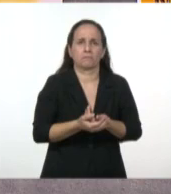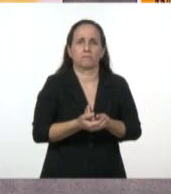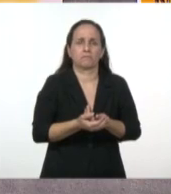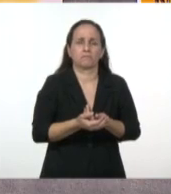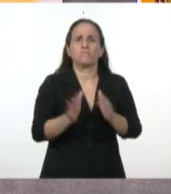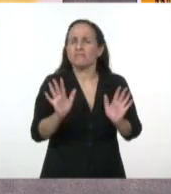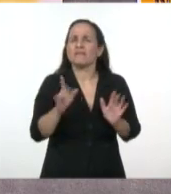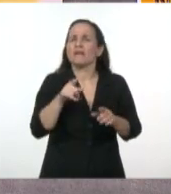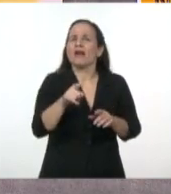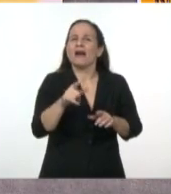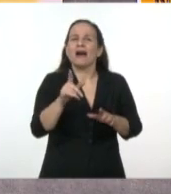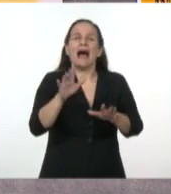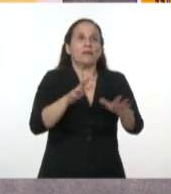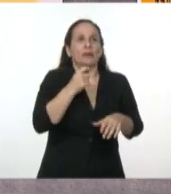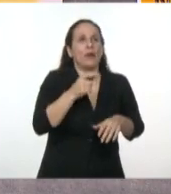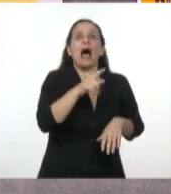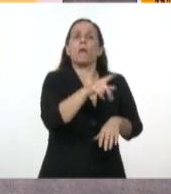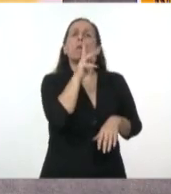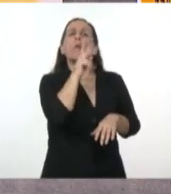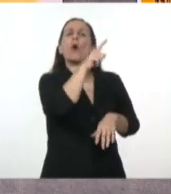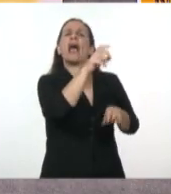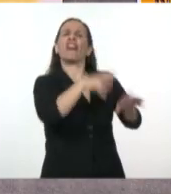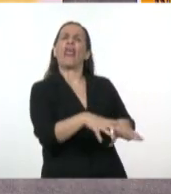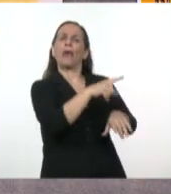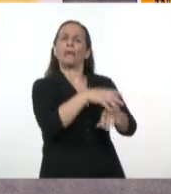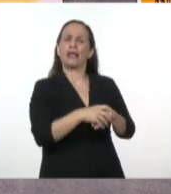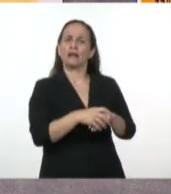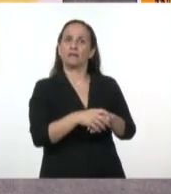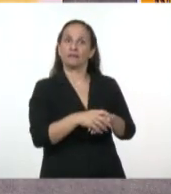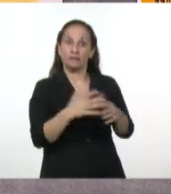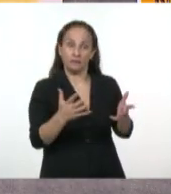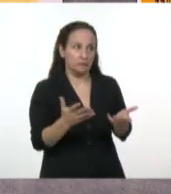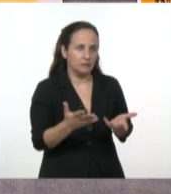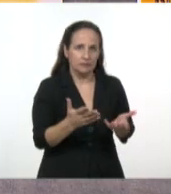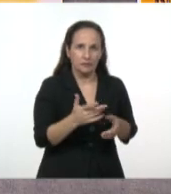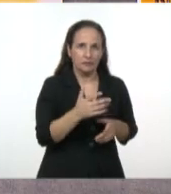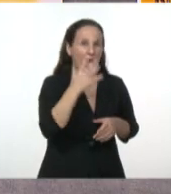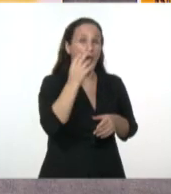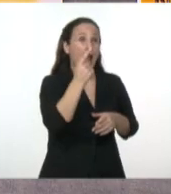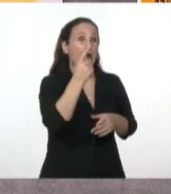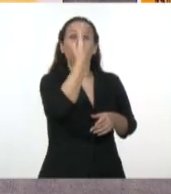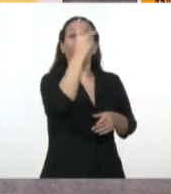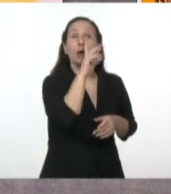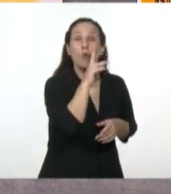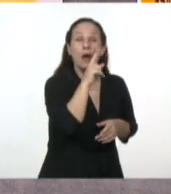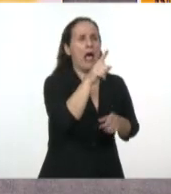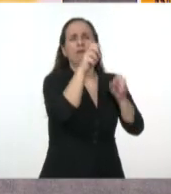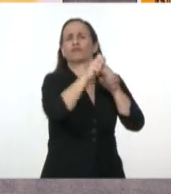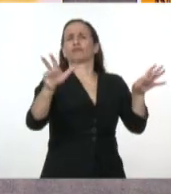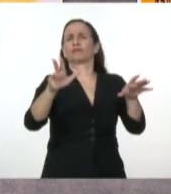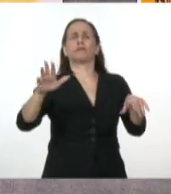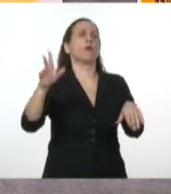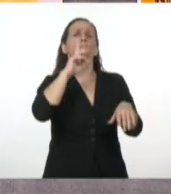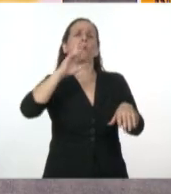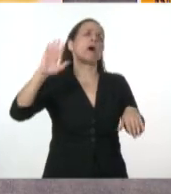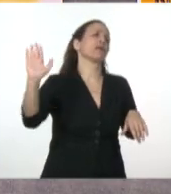no siempre, porque a veces, no sé, la mujer es débil. Digamos, se agarra una noción, se generaliza y se la asigna a un